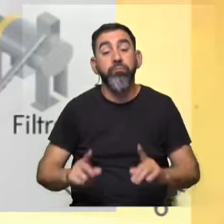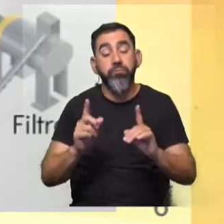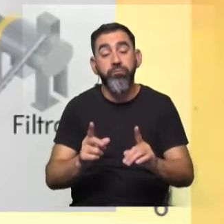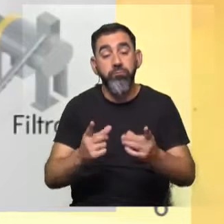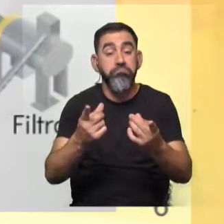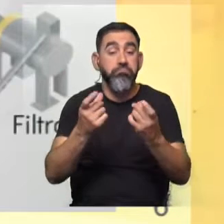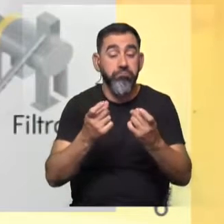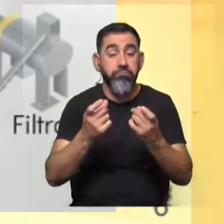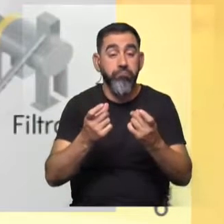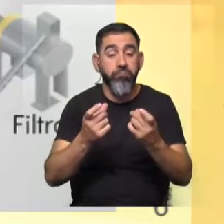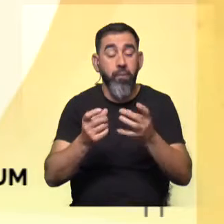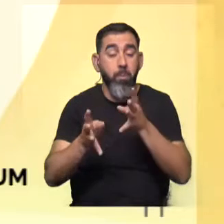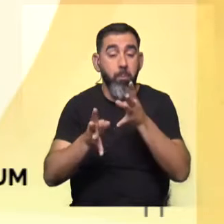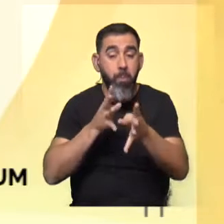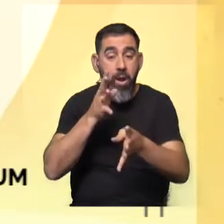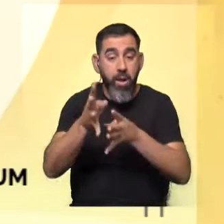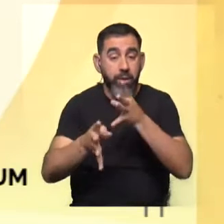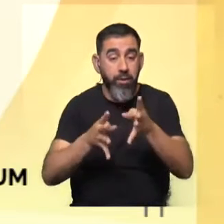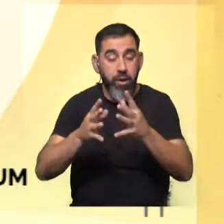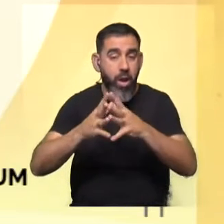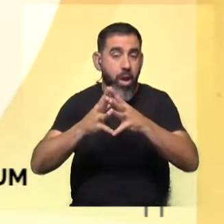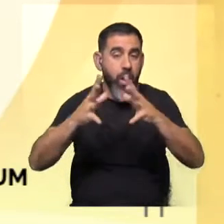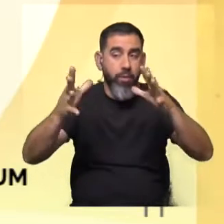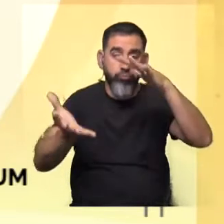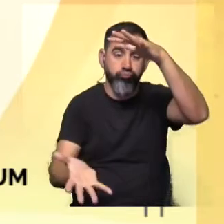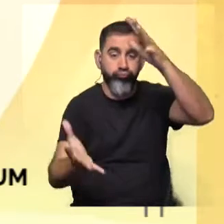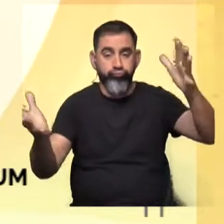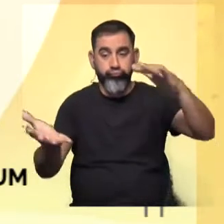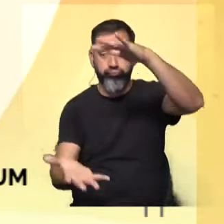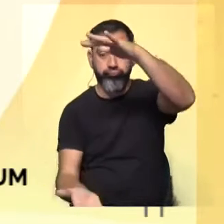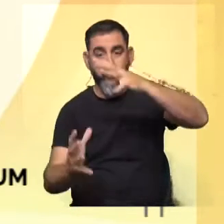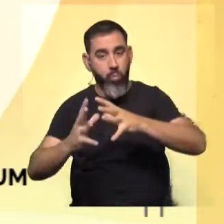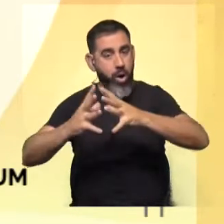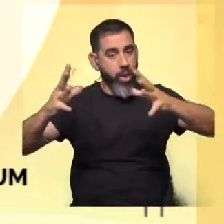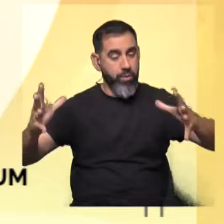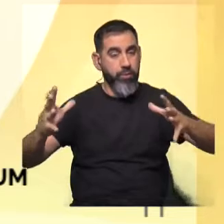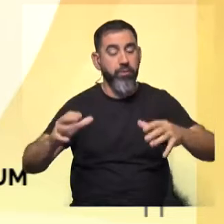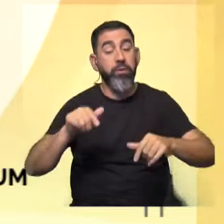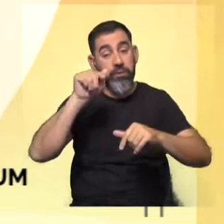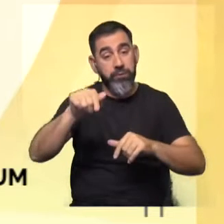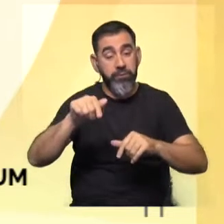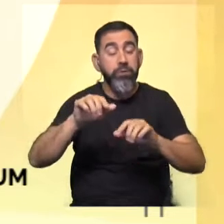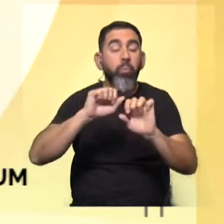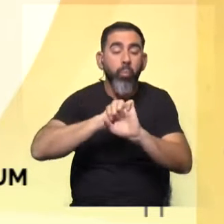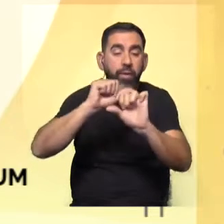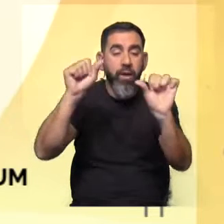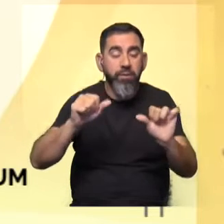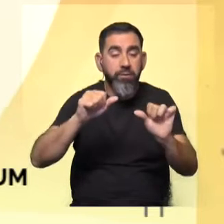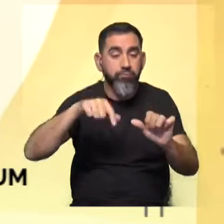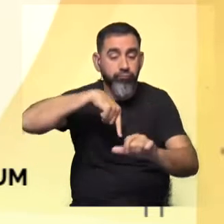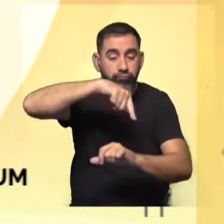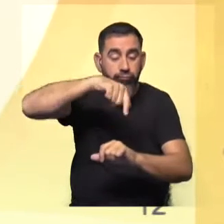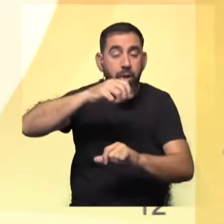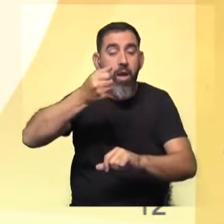necesitas reactores, que son grandes tanques donde se haría la hidrólisis